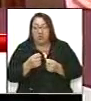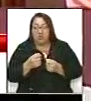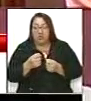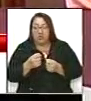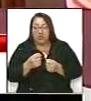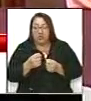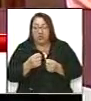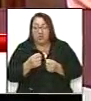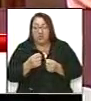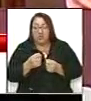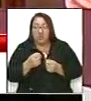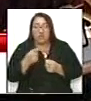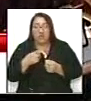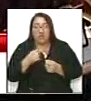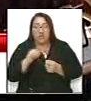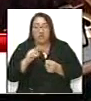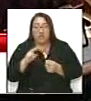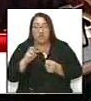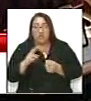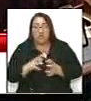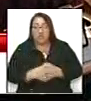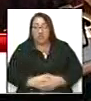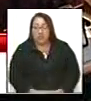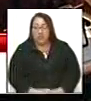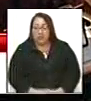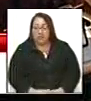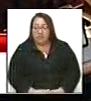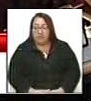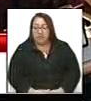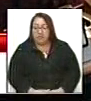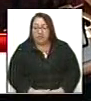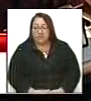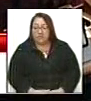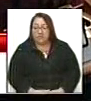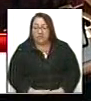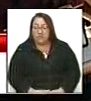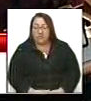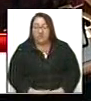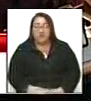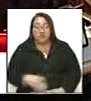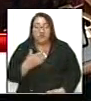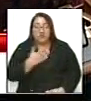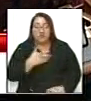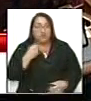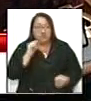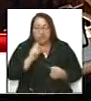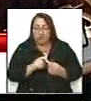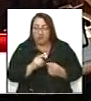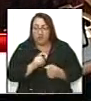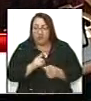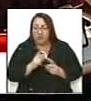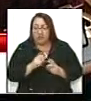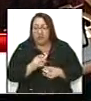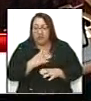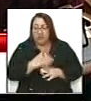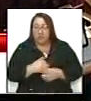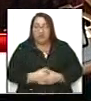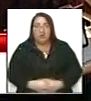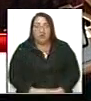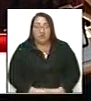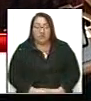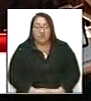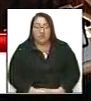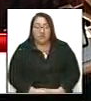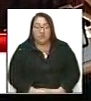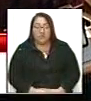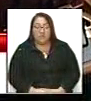congresista Gilbert. Gracias, presidente. Muy puntual sobre la propuesta del congresista Mulder. El tema fue también debatido